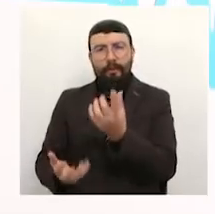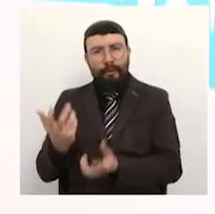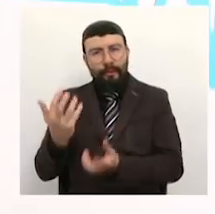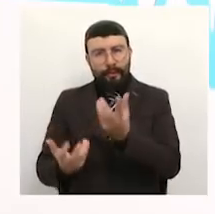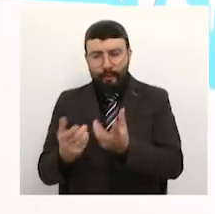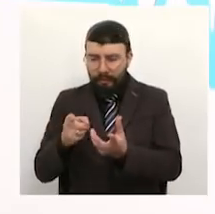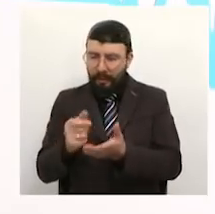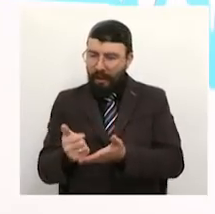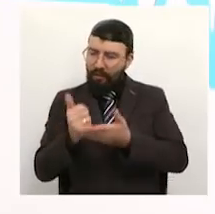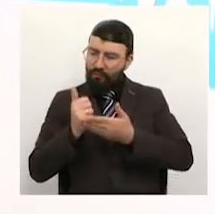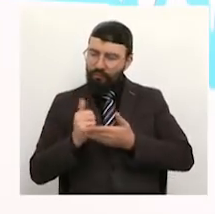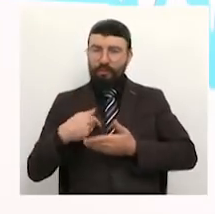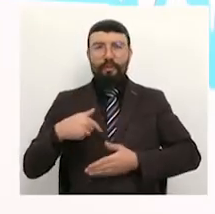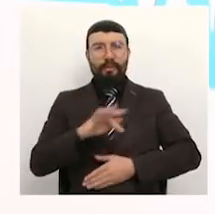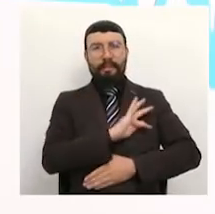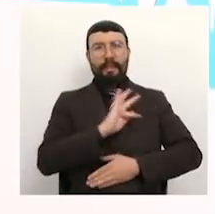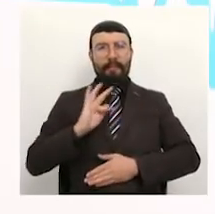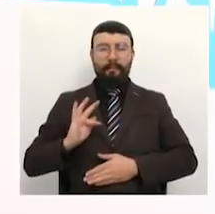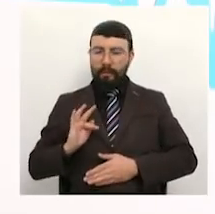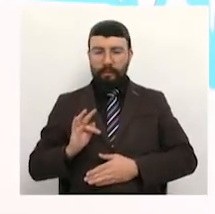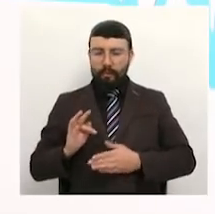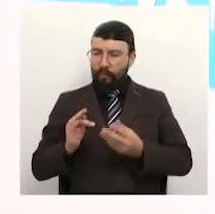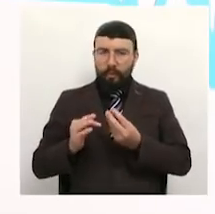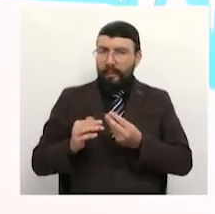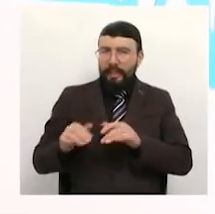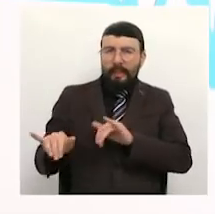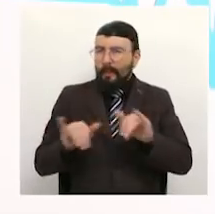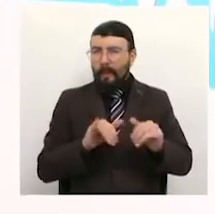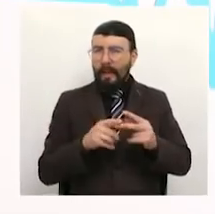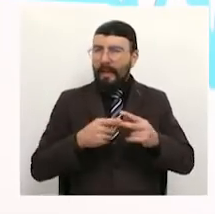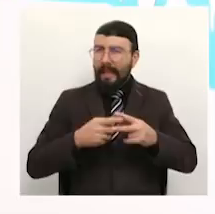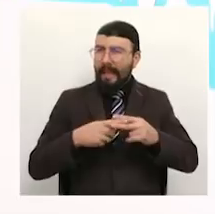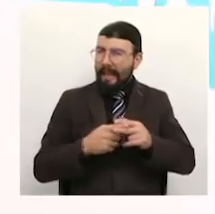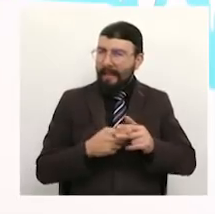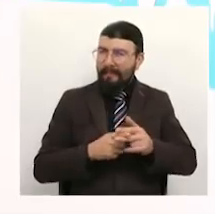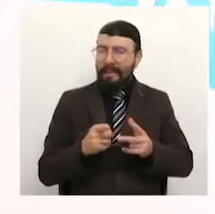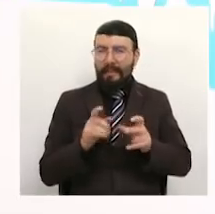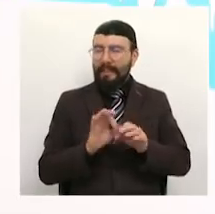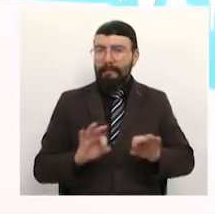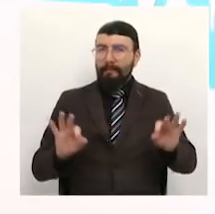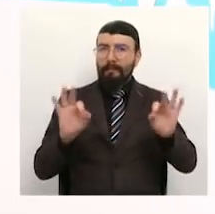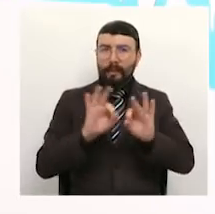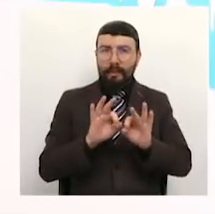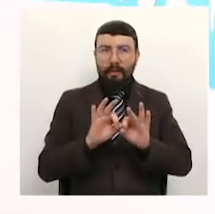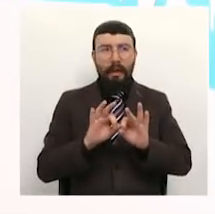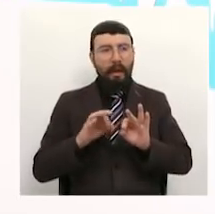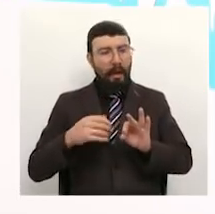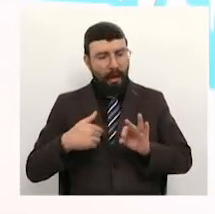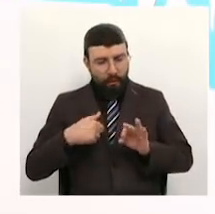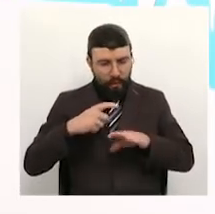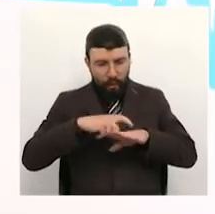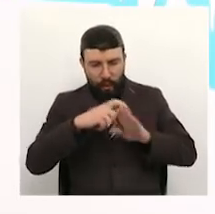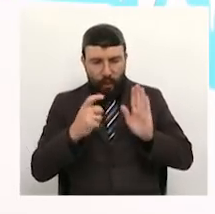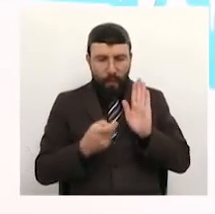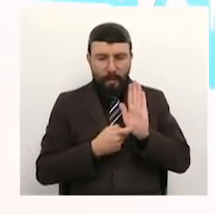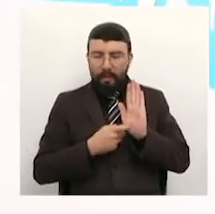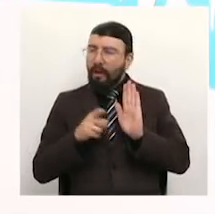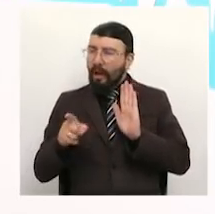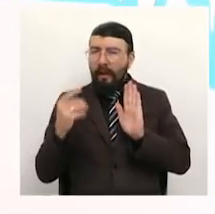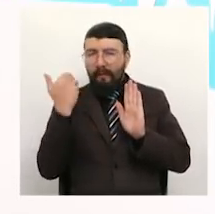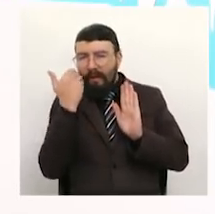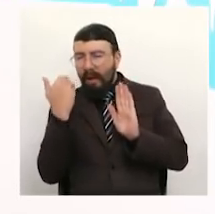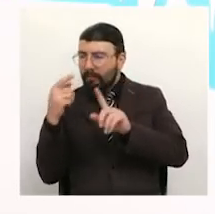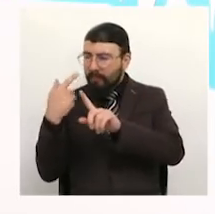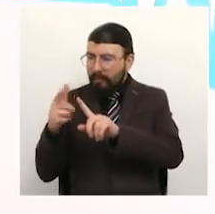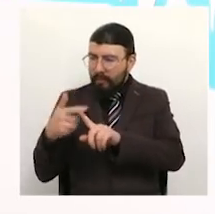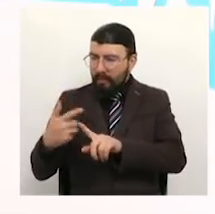terapéuticas herramientas importantes a ser un complemento a diferentes procesos patológicos